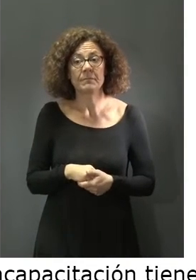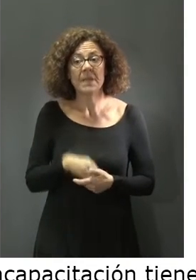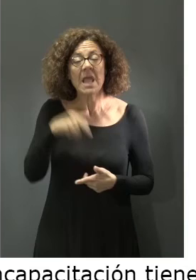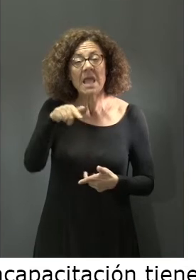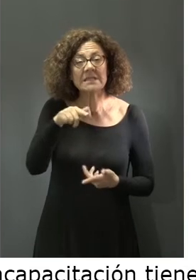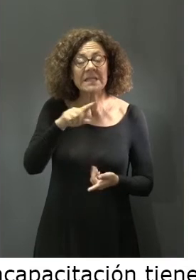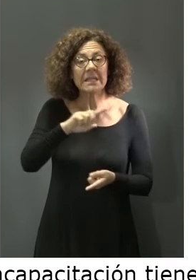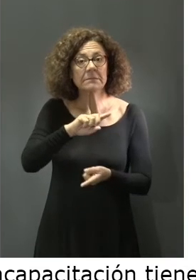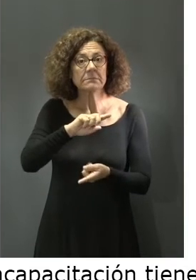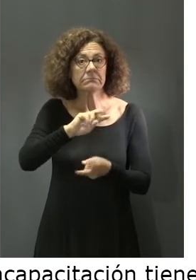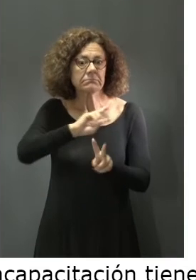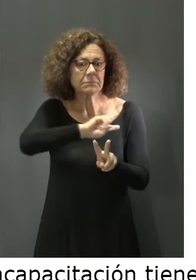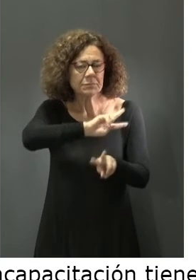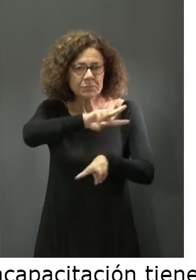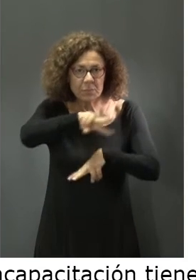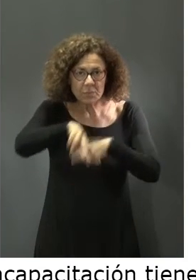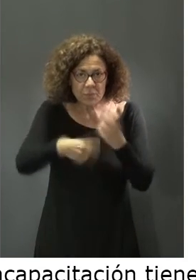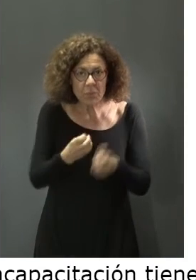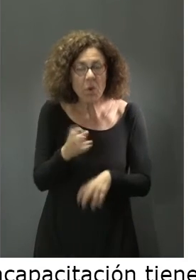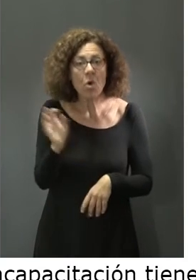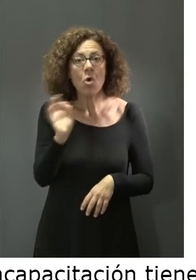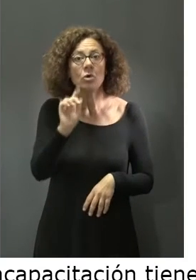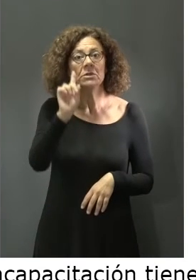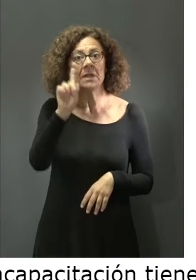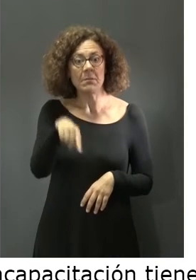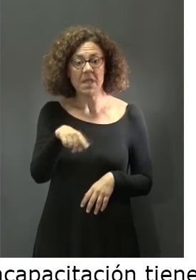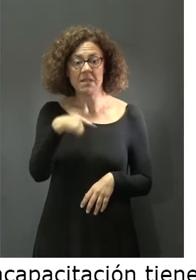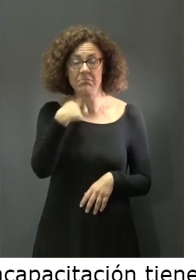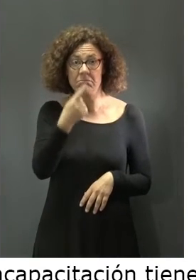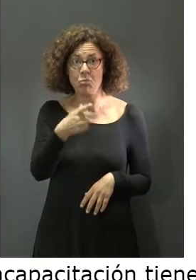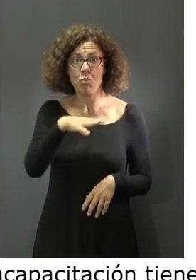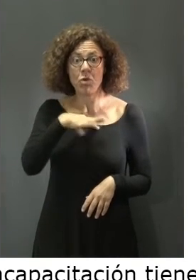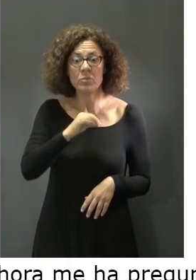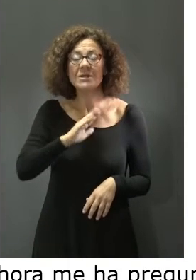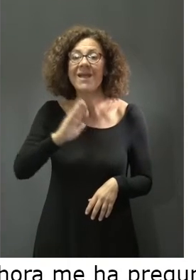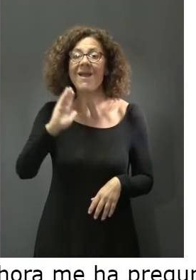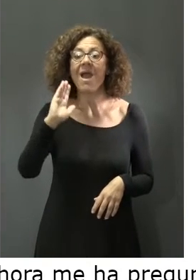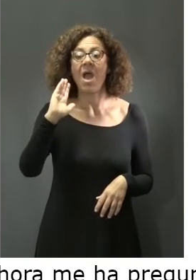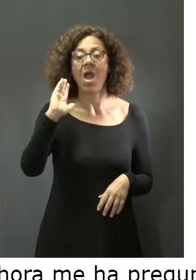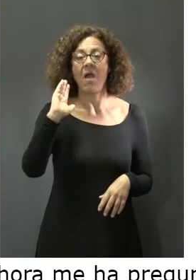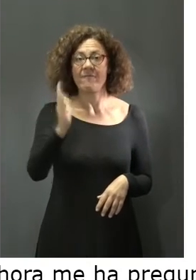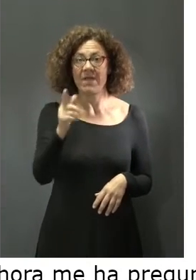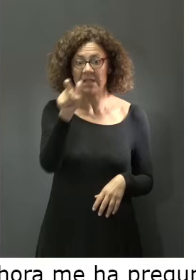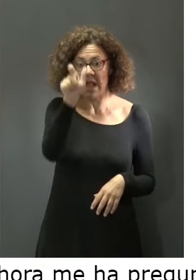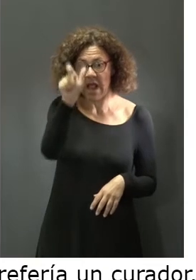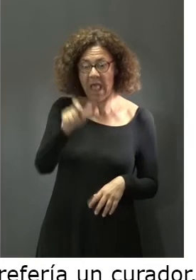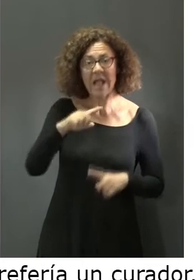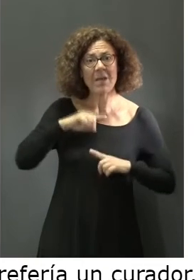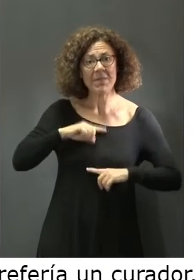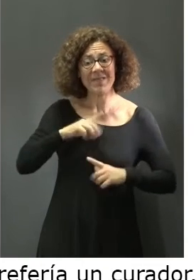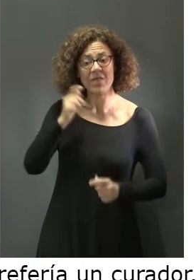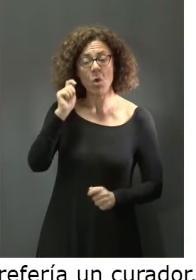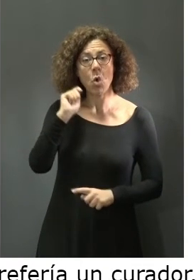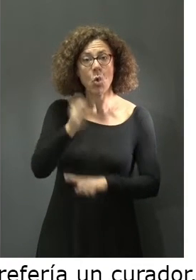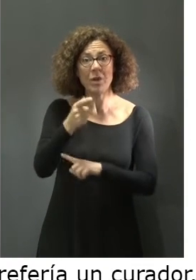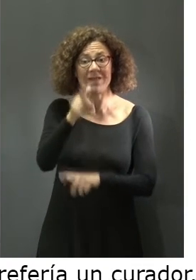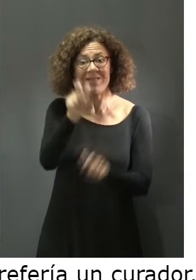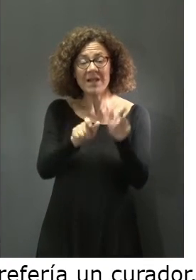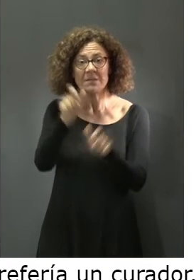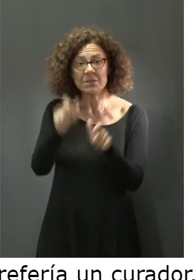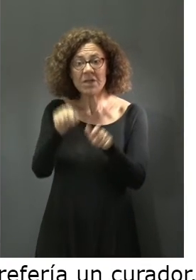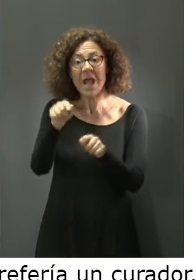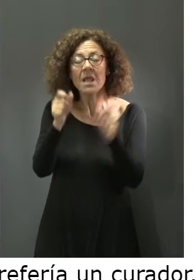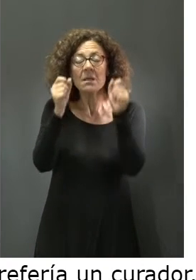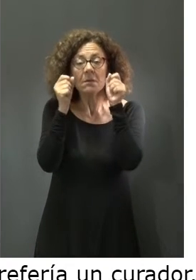una reforma e incluso que podemos decir que afectaba a la capacidad jurídica de las personas, nos damos